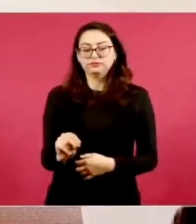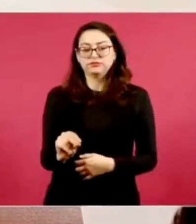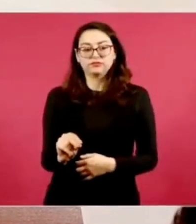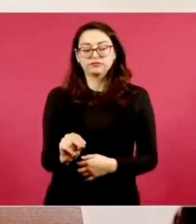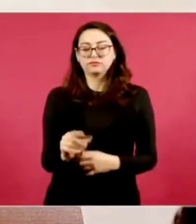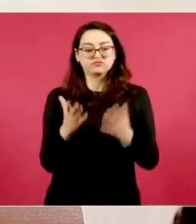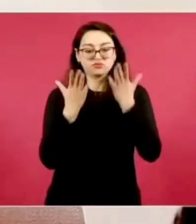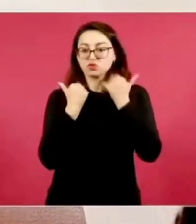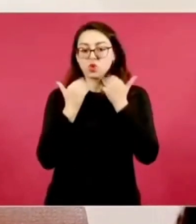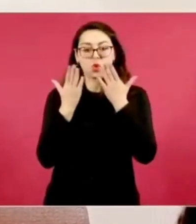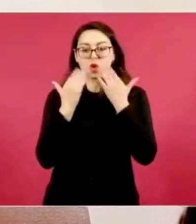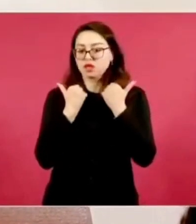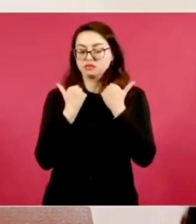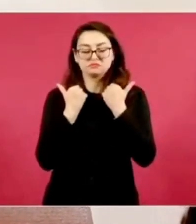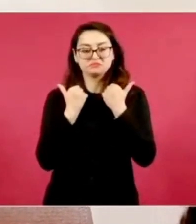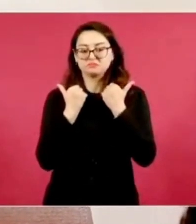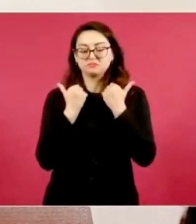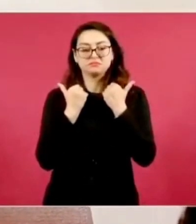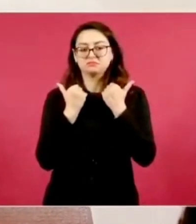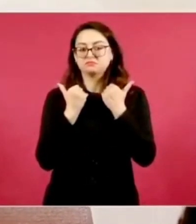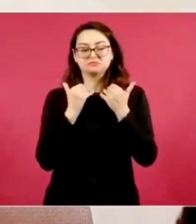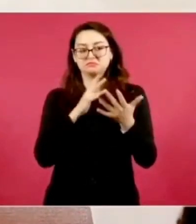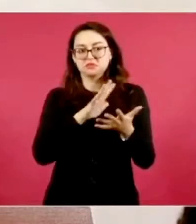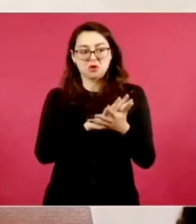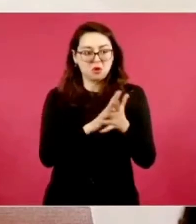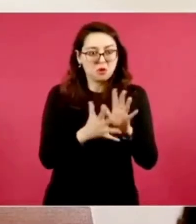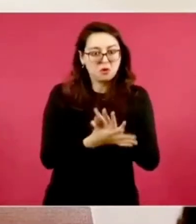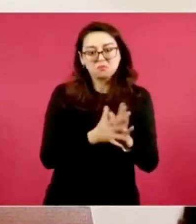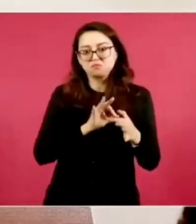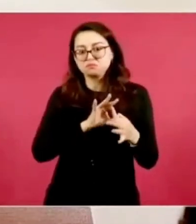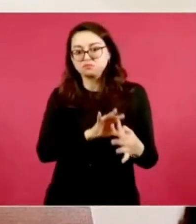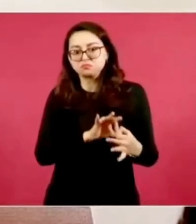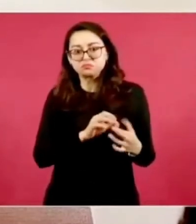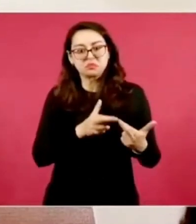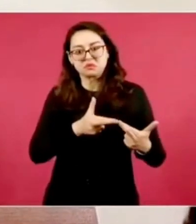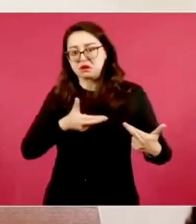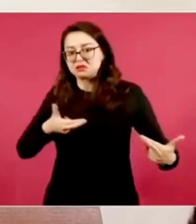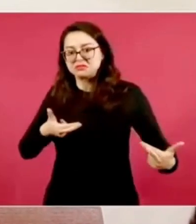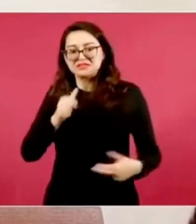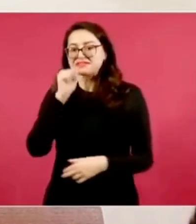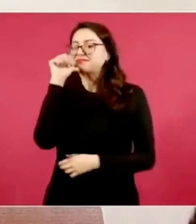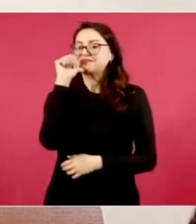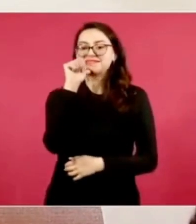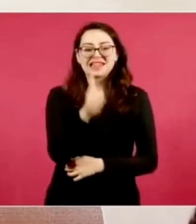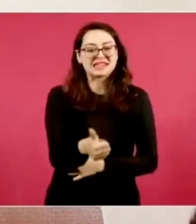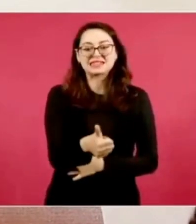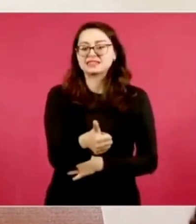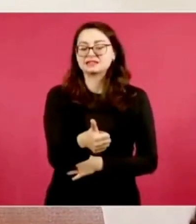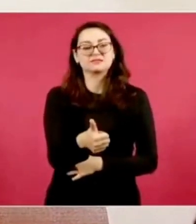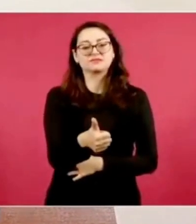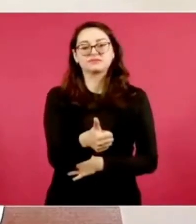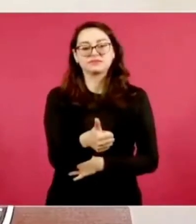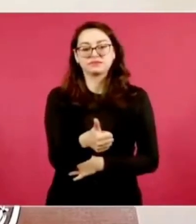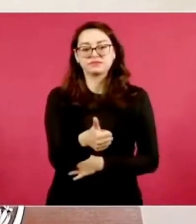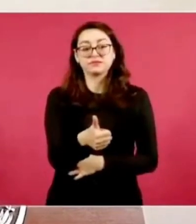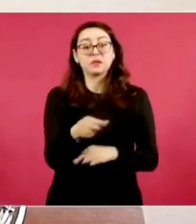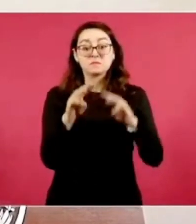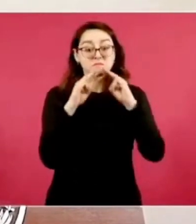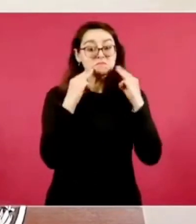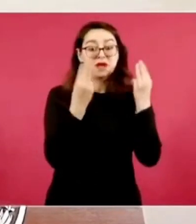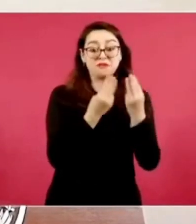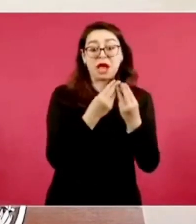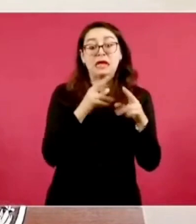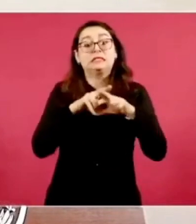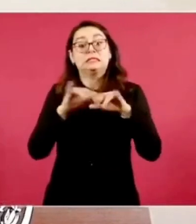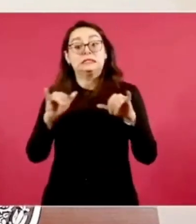organizada. Ni tenemos relaciones de complicidad con la delincuencia organizada, ni con la delincuencia de